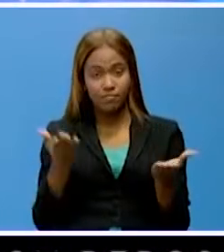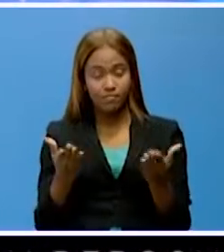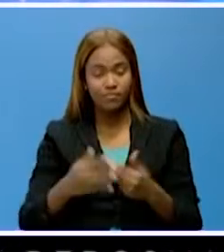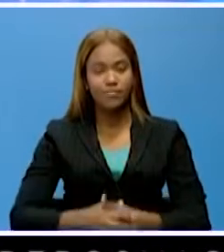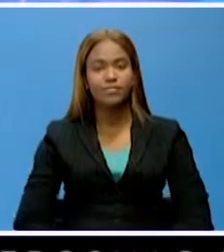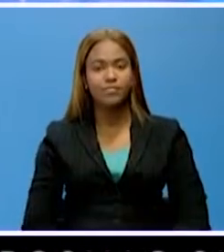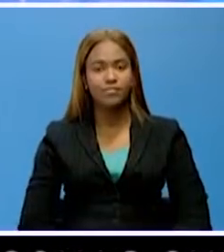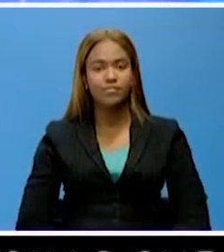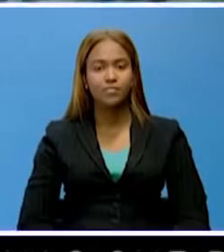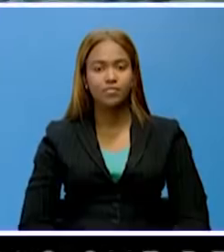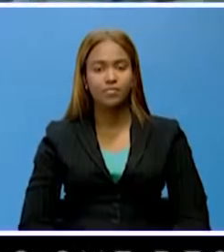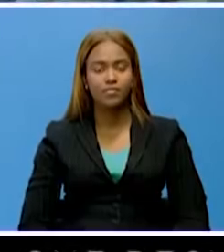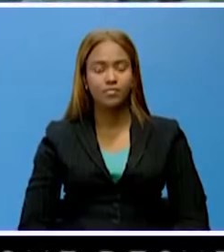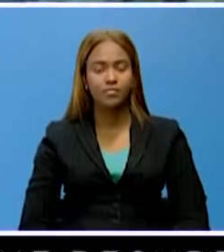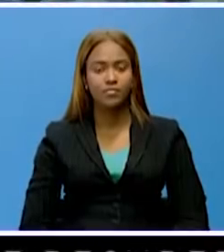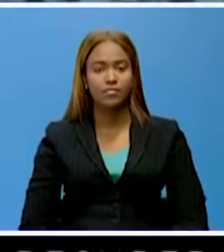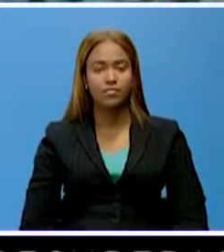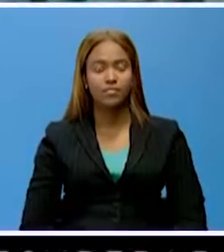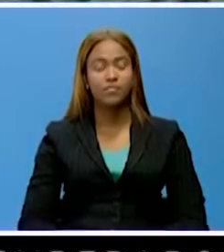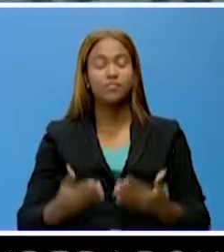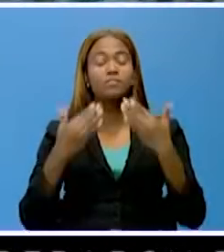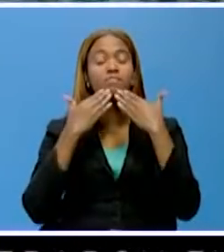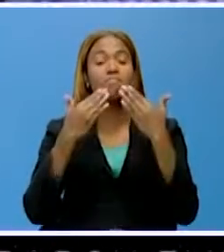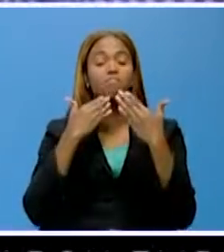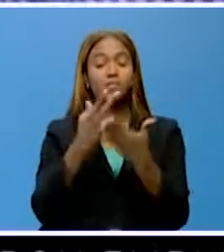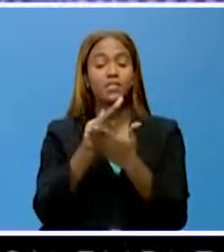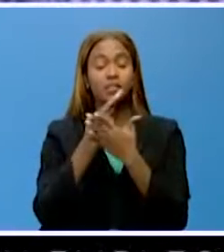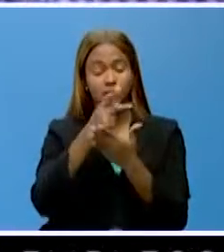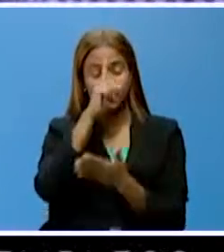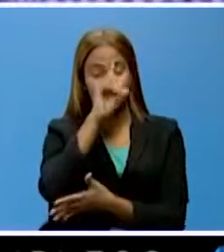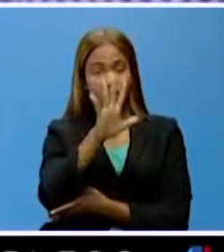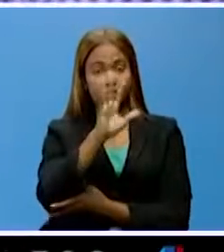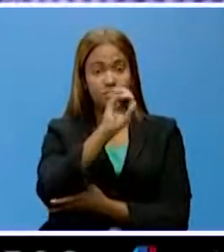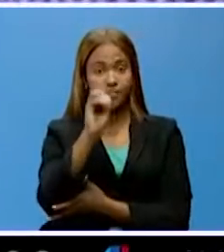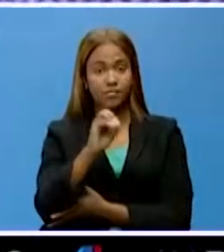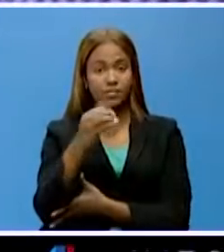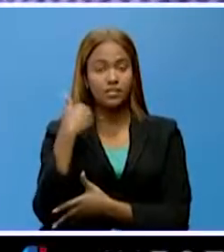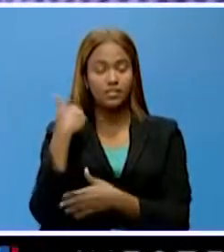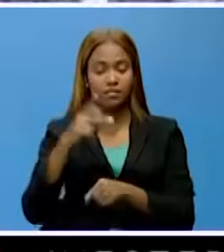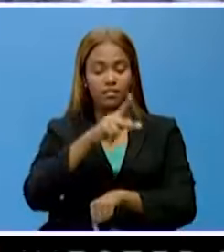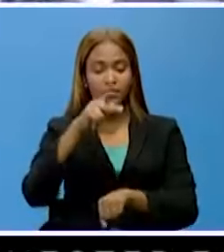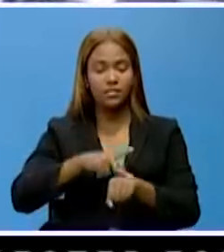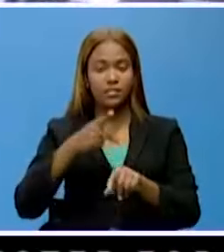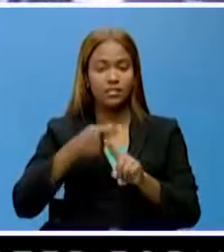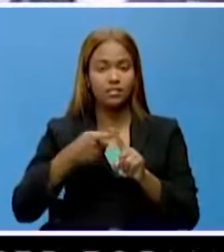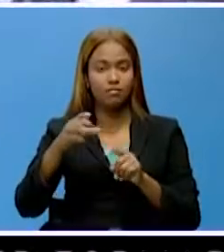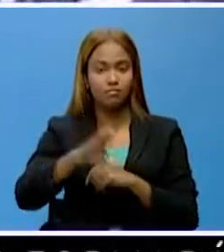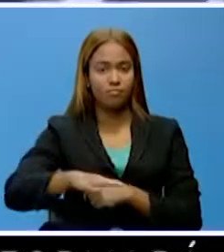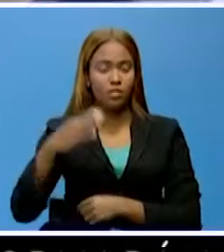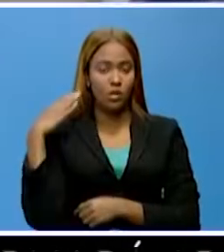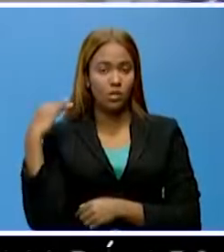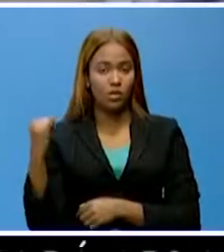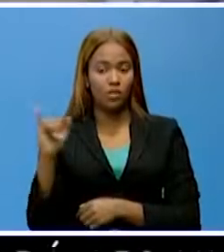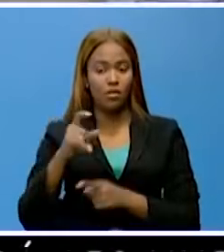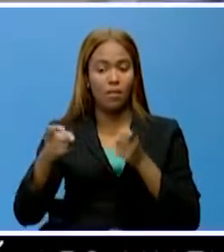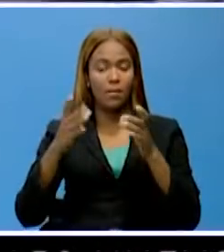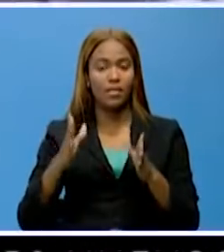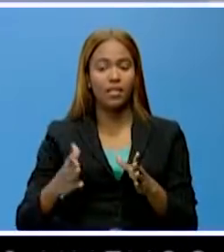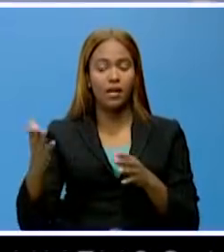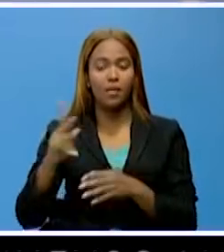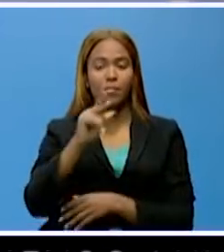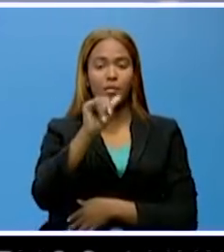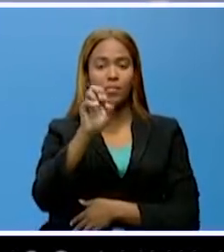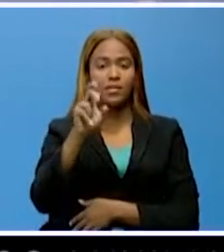comunidad. Gracias a los recursos del 5% que llega a la provincia Sánchez Ramírez y que administra